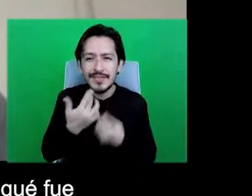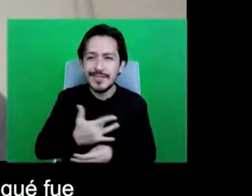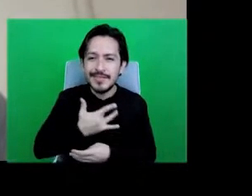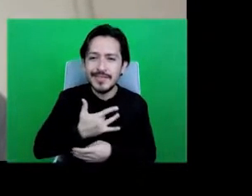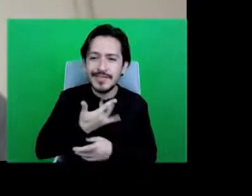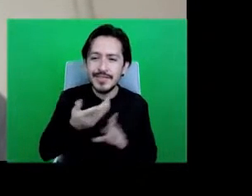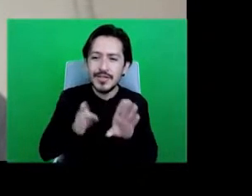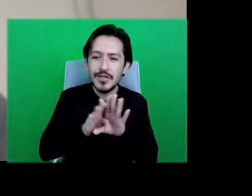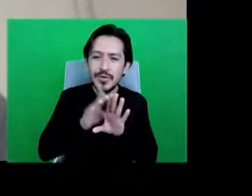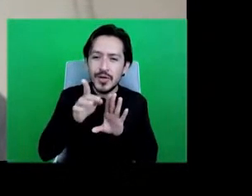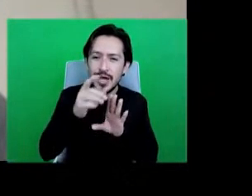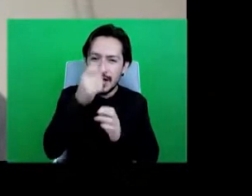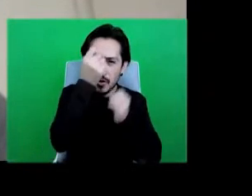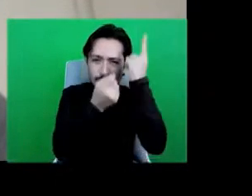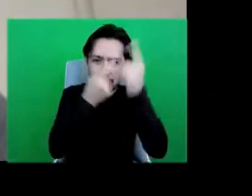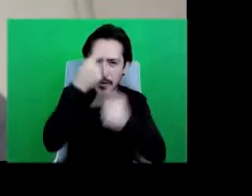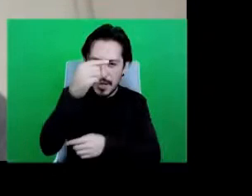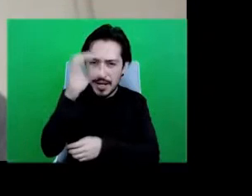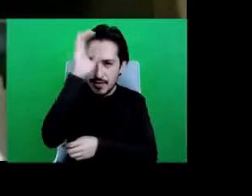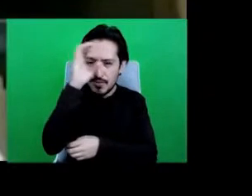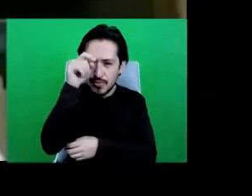este sentido, Pati?